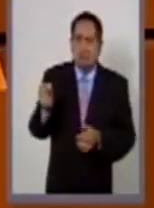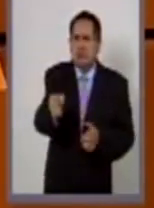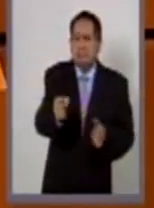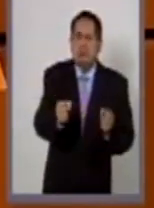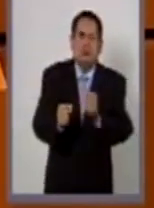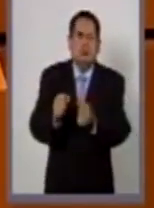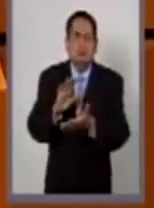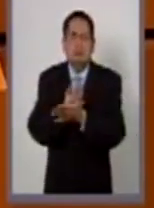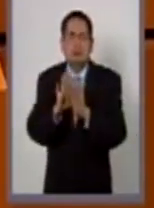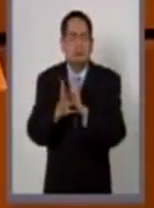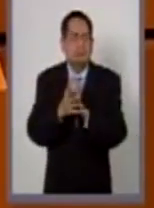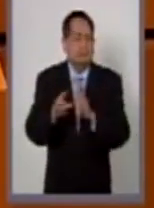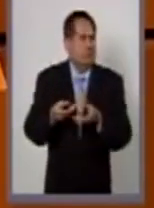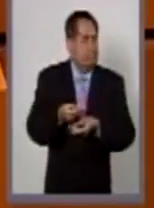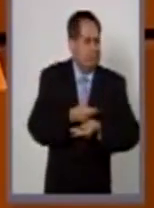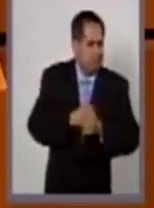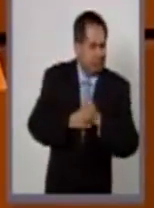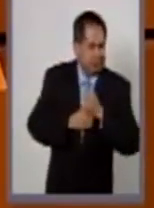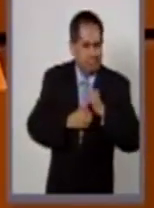esta mafia y este arreglo